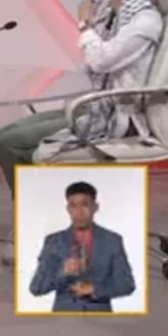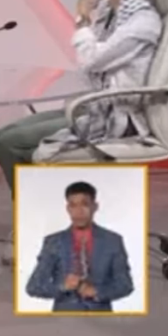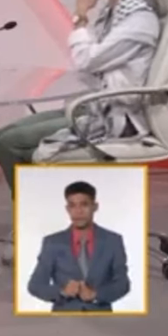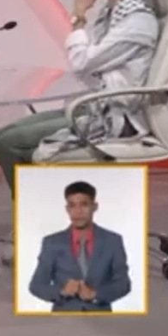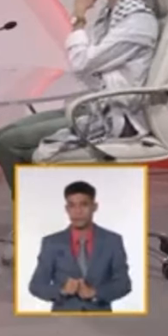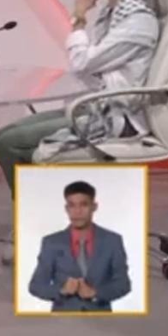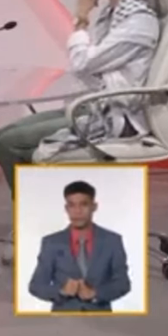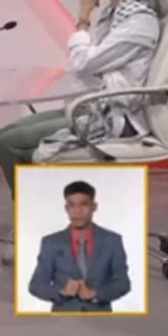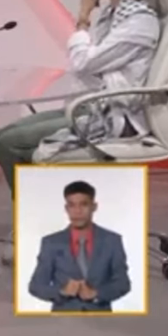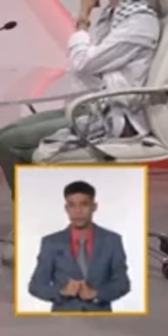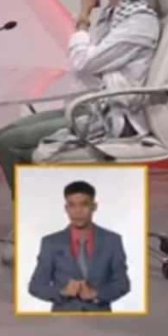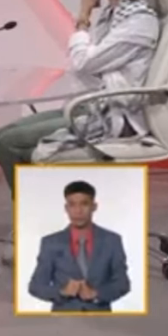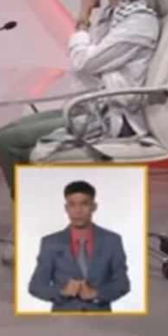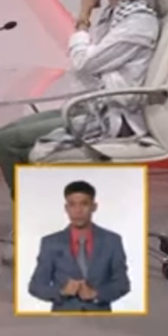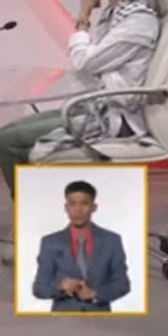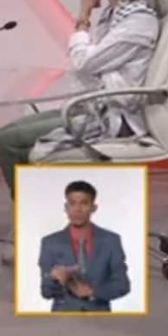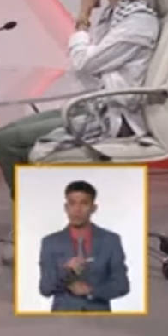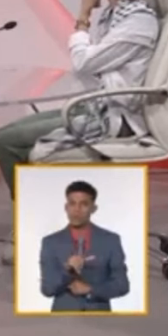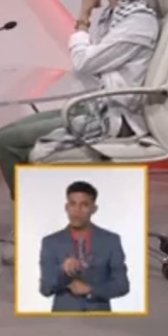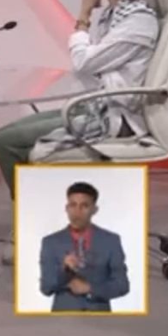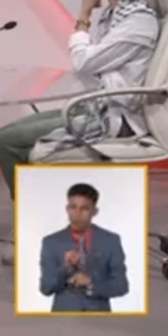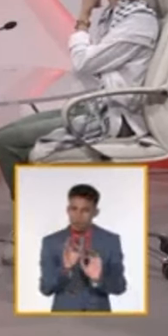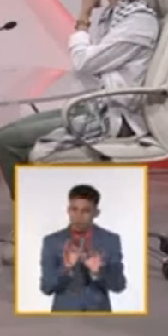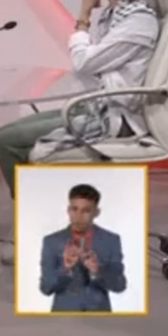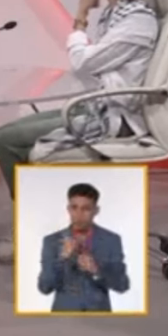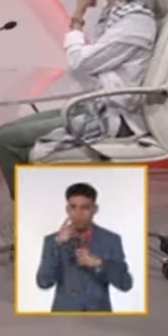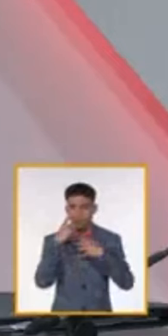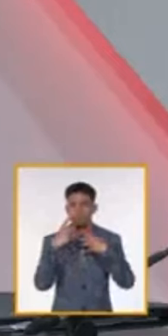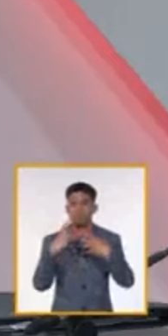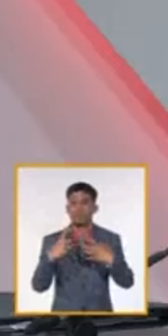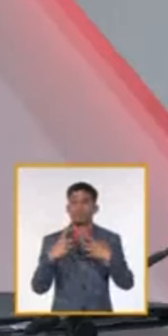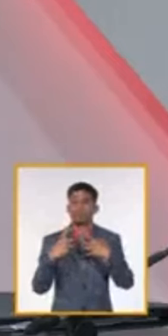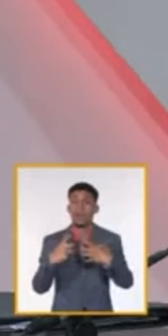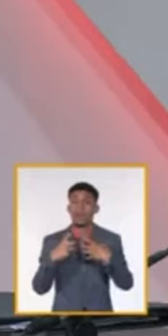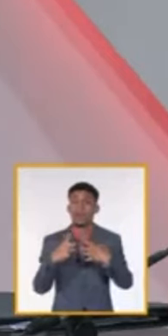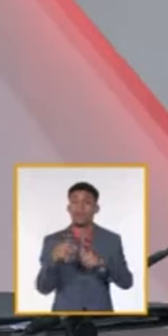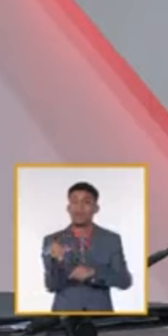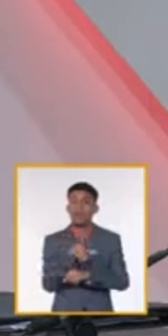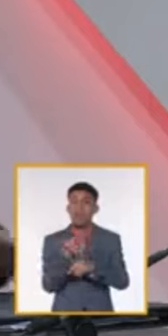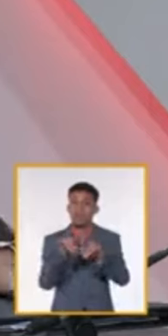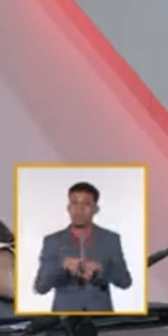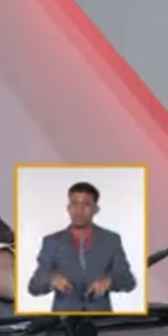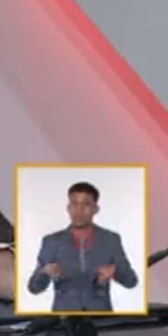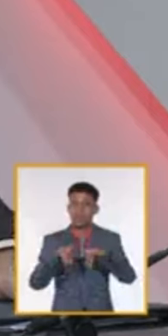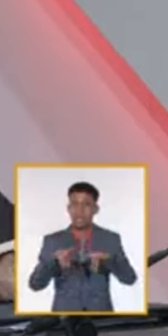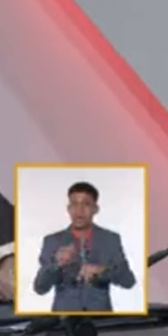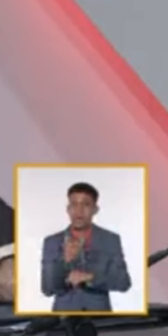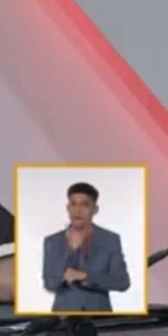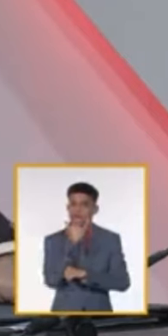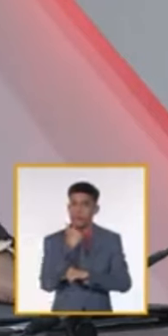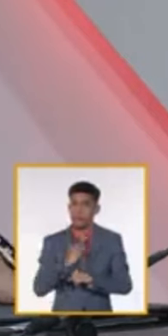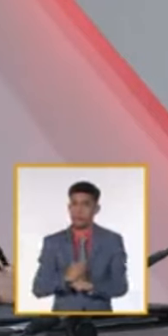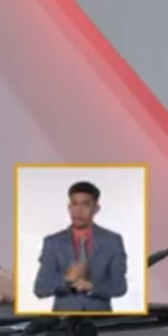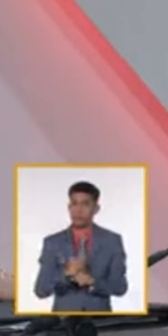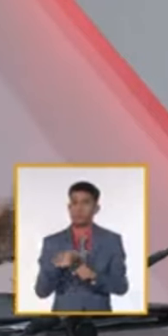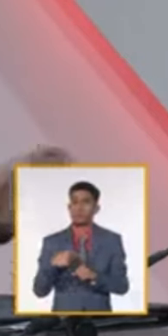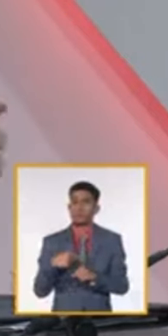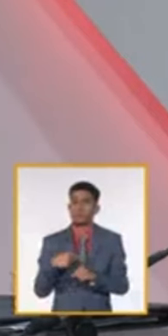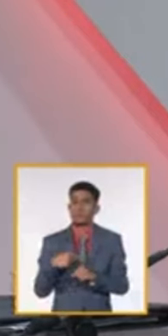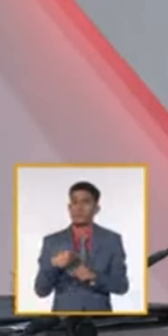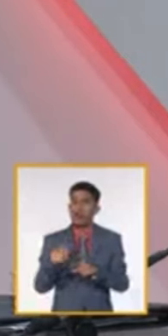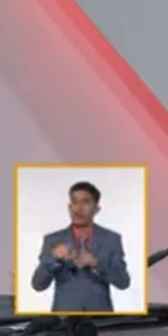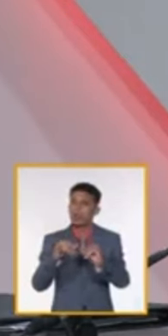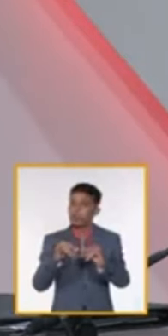Y eso, por supuesto, tiene un impacto también hacia la propia universidad. Una de las noticias, Lía, que uno